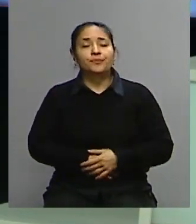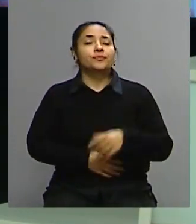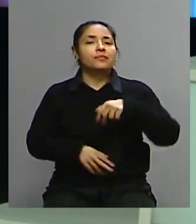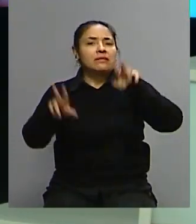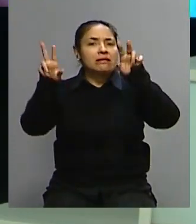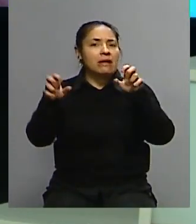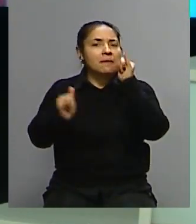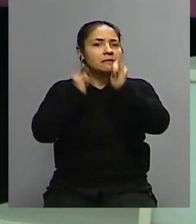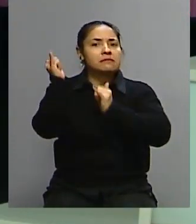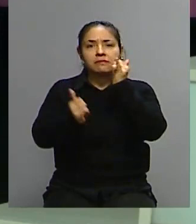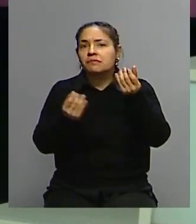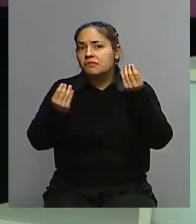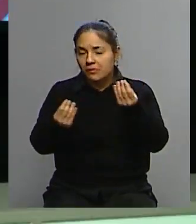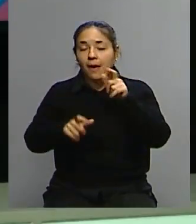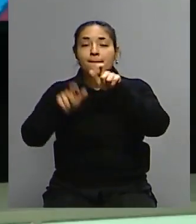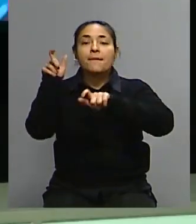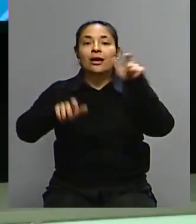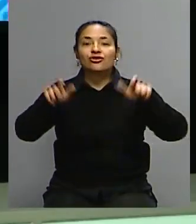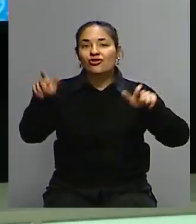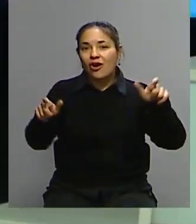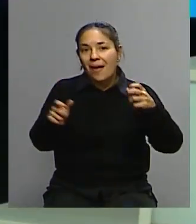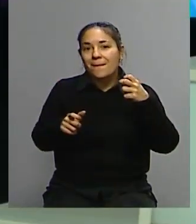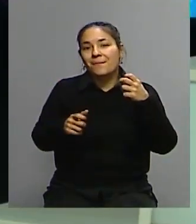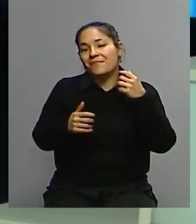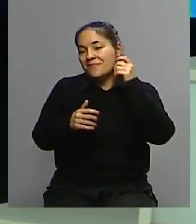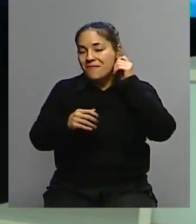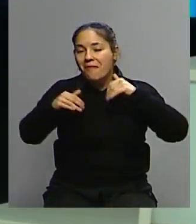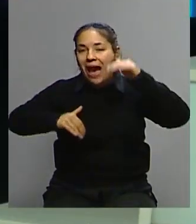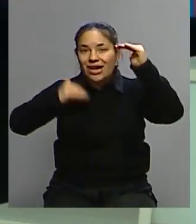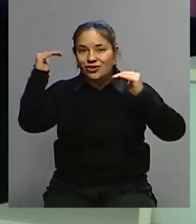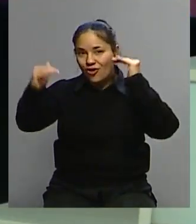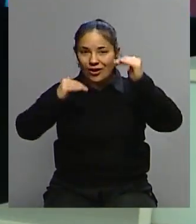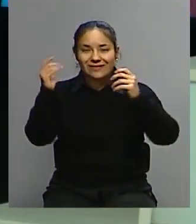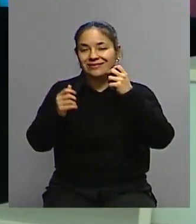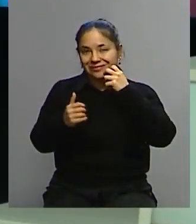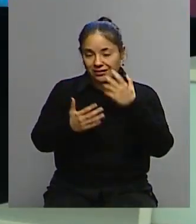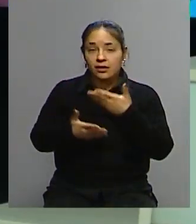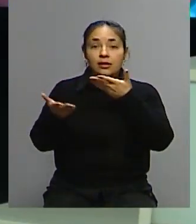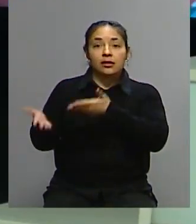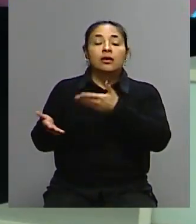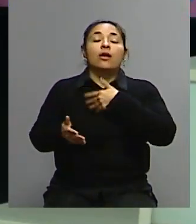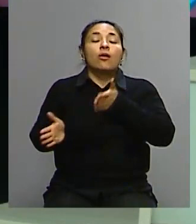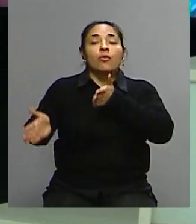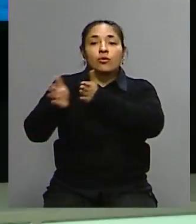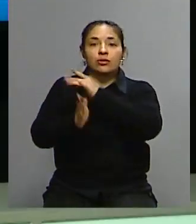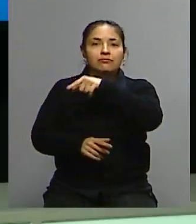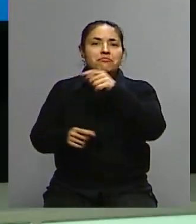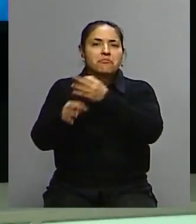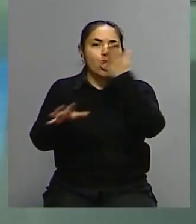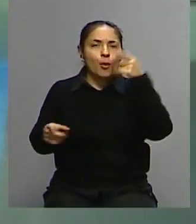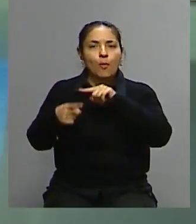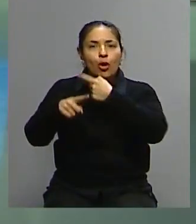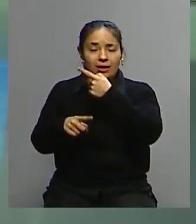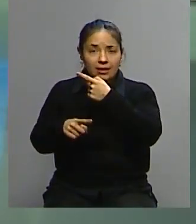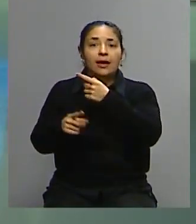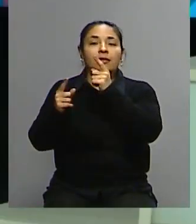de adultos, de personas mayores, ese es el término. Y ahí vamos a ir con Belén Álvarez Vargas, politóloga, integrante de Politólogas en